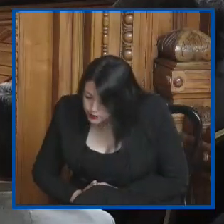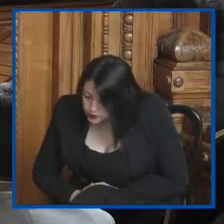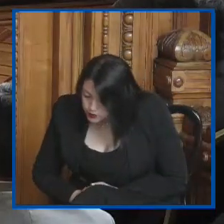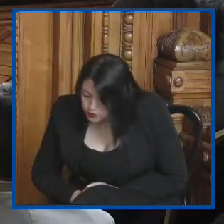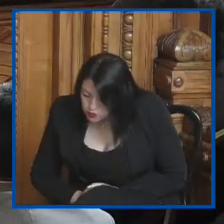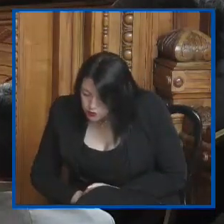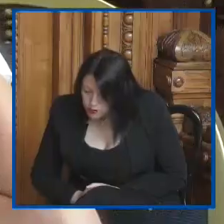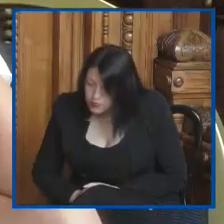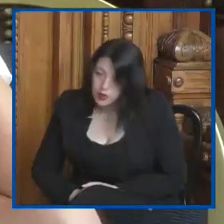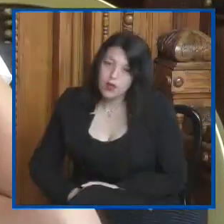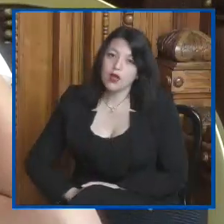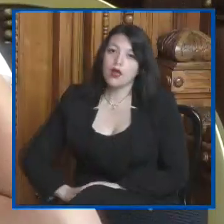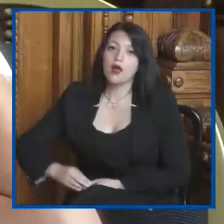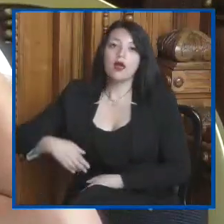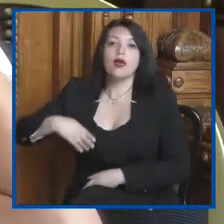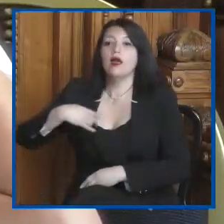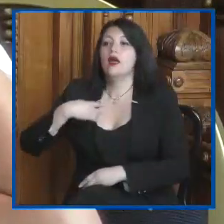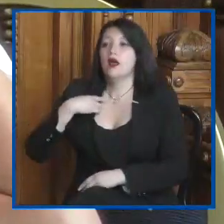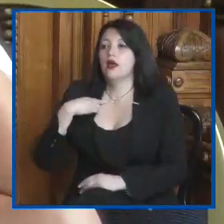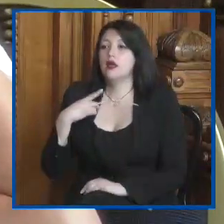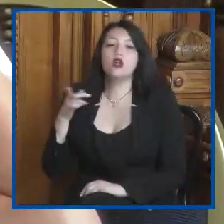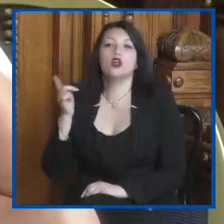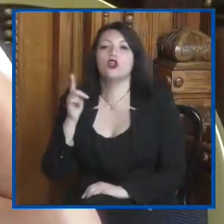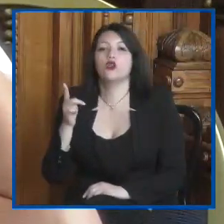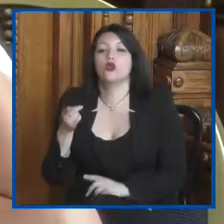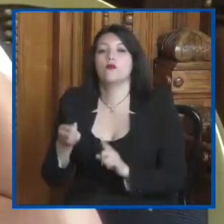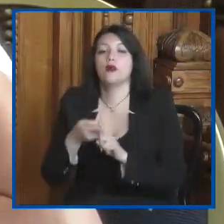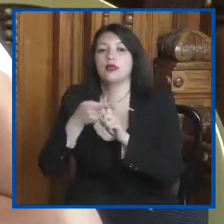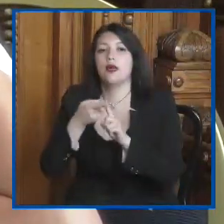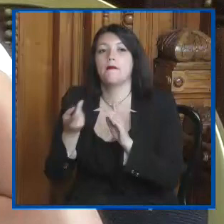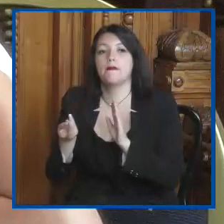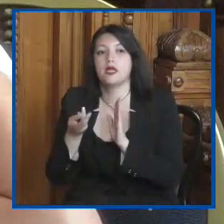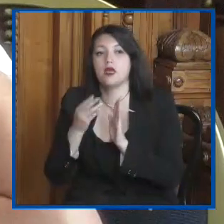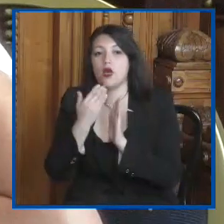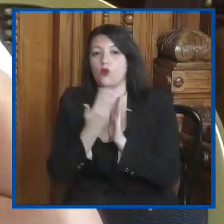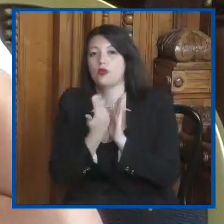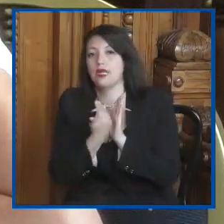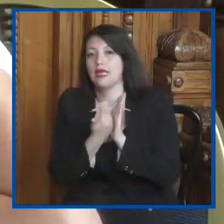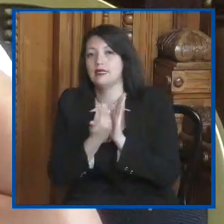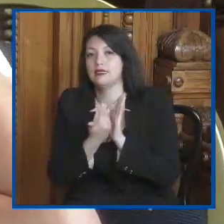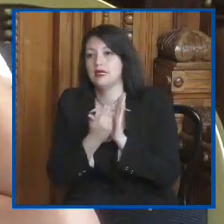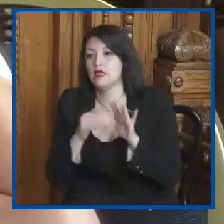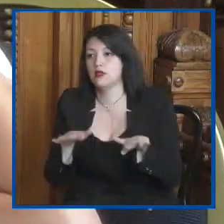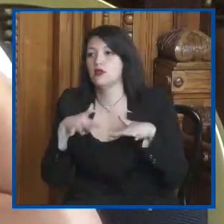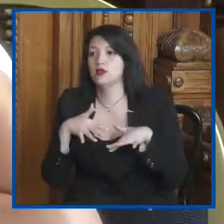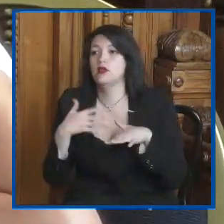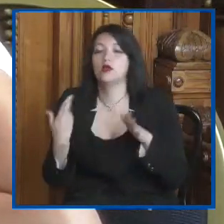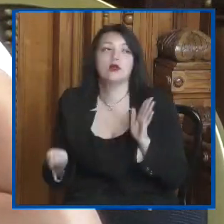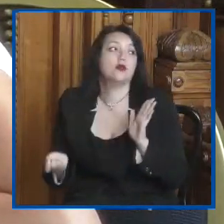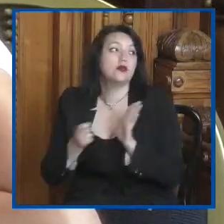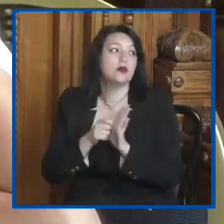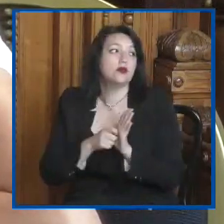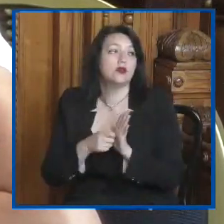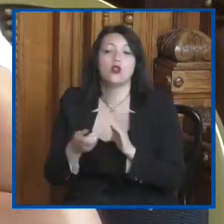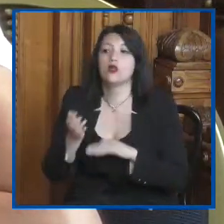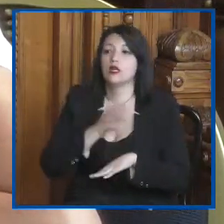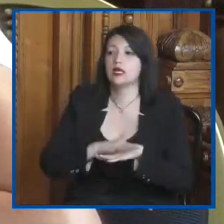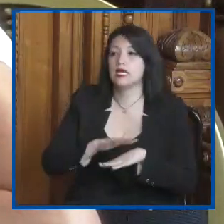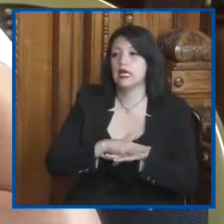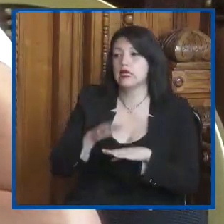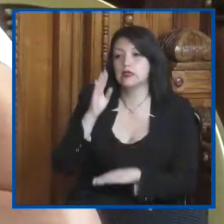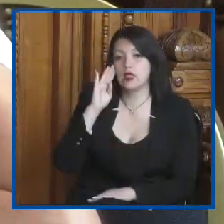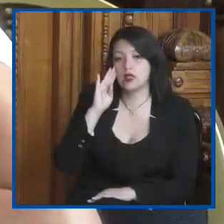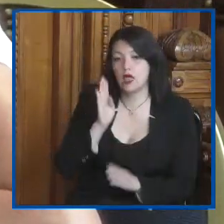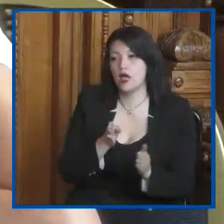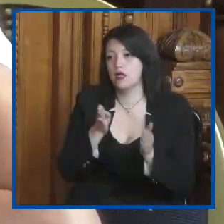audiencias? A mi criterio no impacta. De hecho, hoy mi agenda de audiencias está al día. O sea, yo estoy fijando audiencias para dentro de 15 días. No